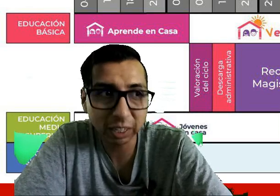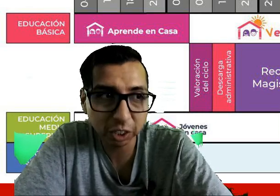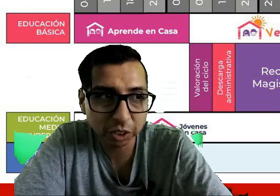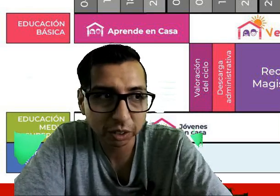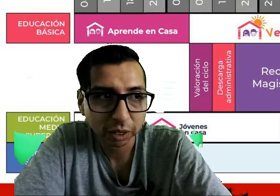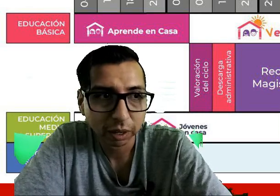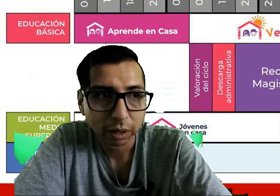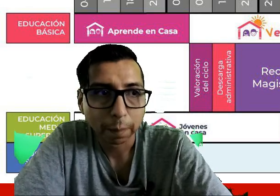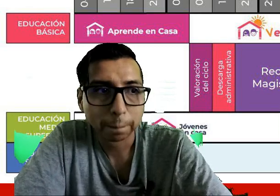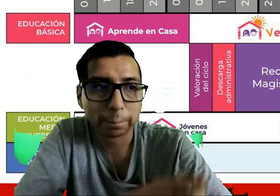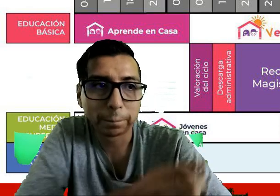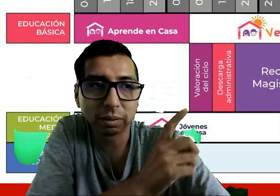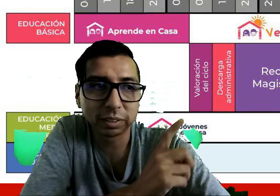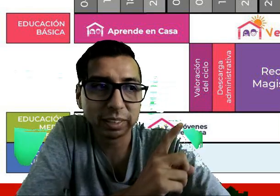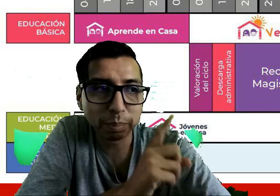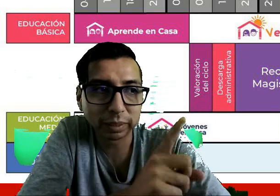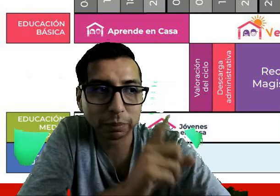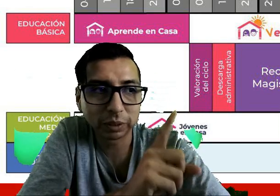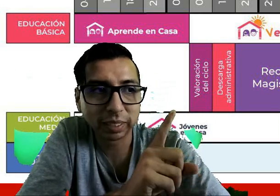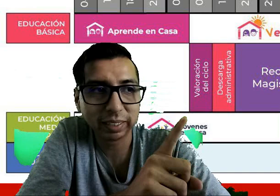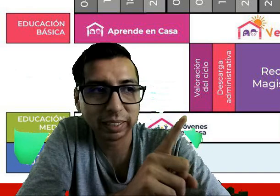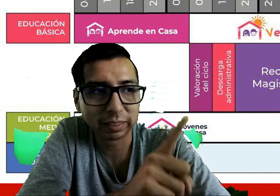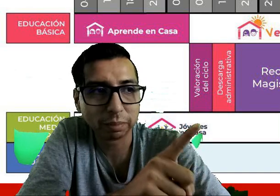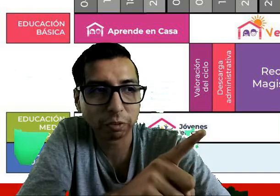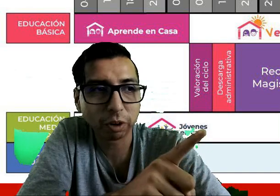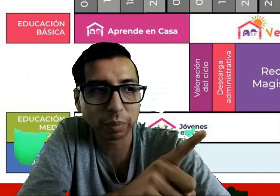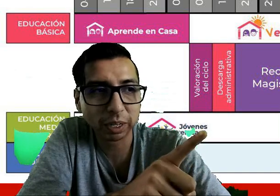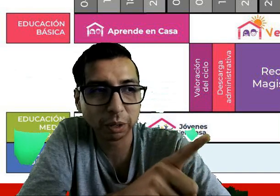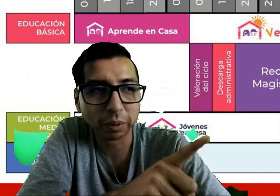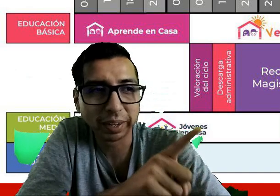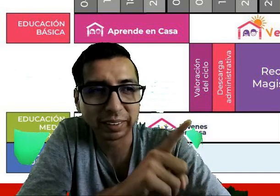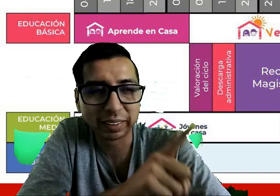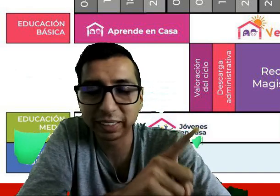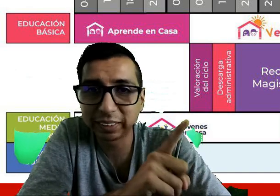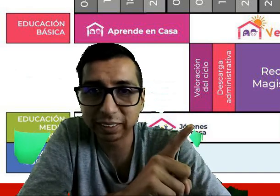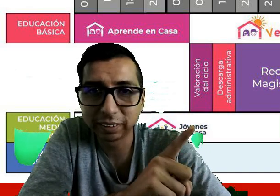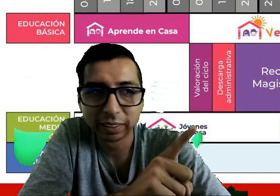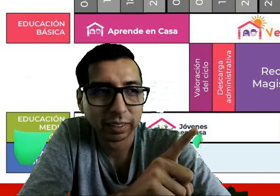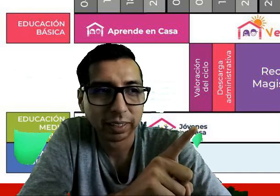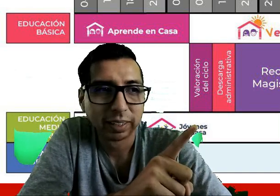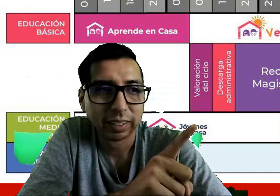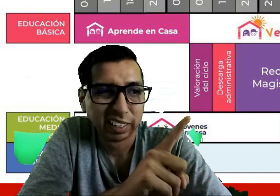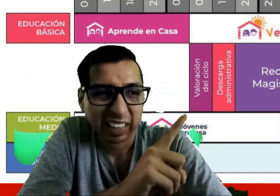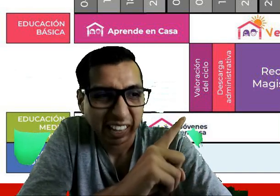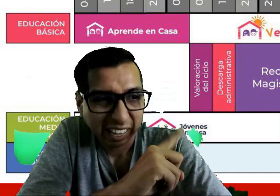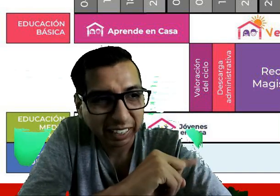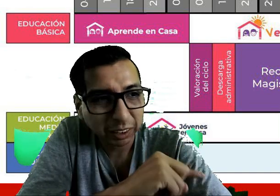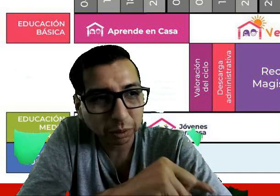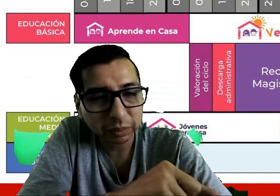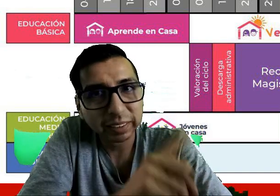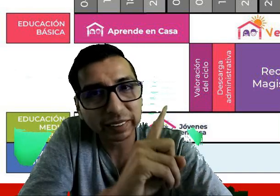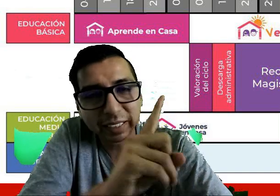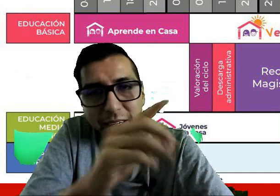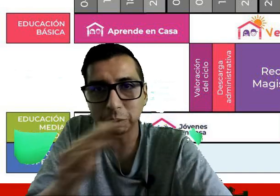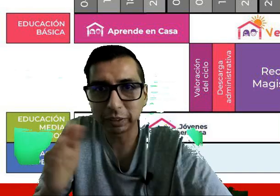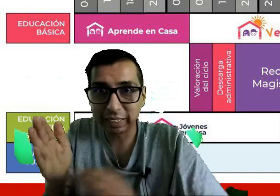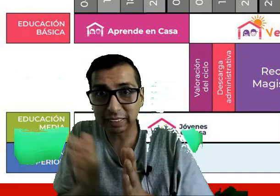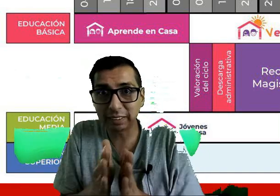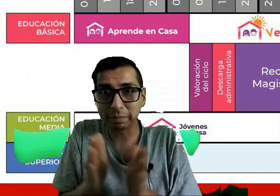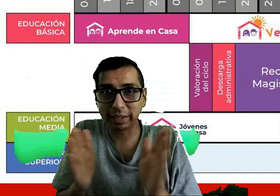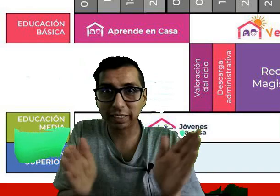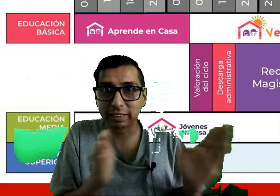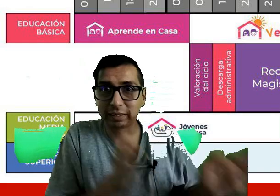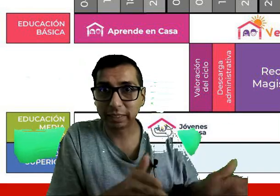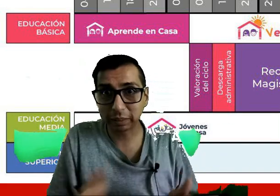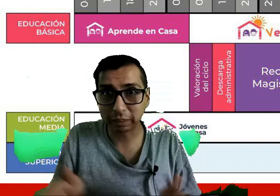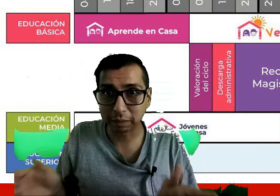sería el semáforo amarillo. Pero si ya empezamos ahí el semáforo amarillo el 13, entonces ya